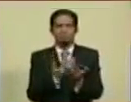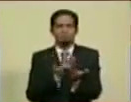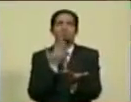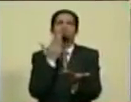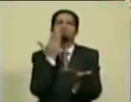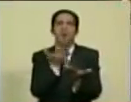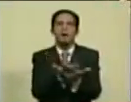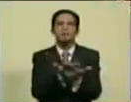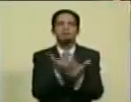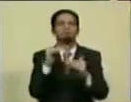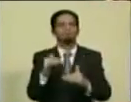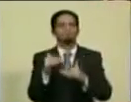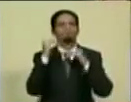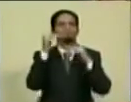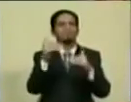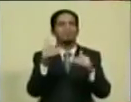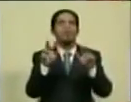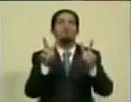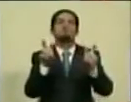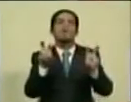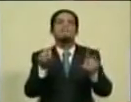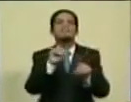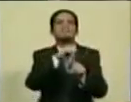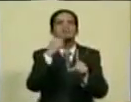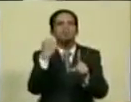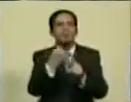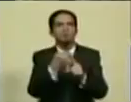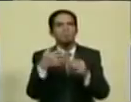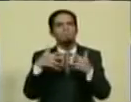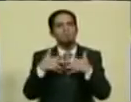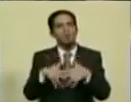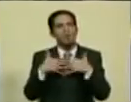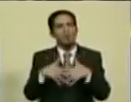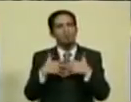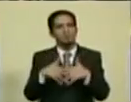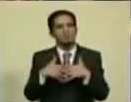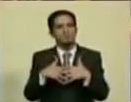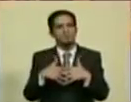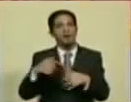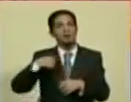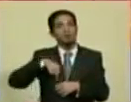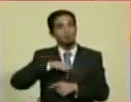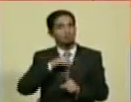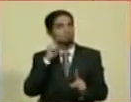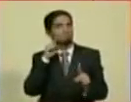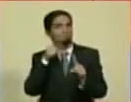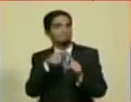nueva situación productiva, hacia una economía real,